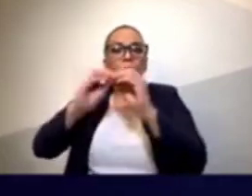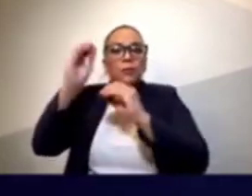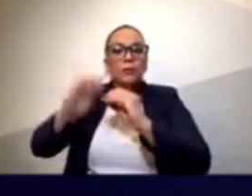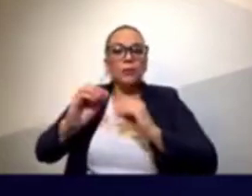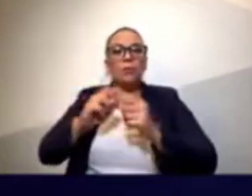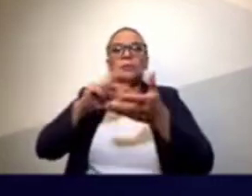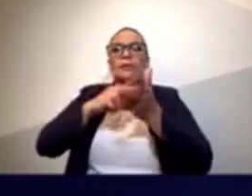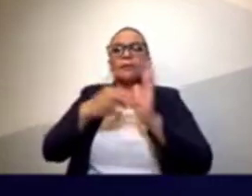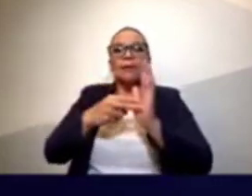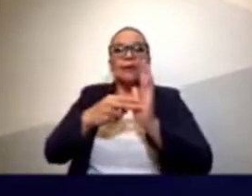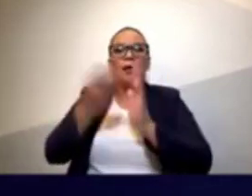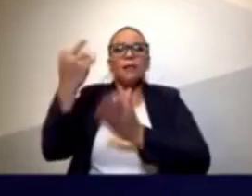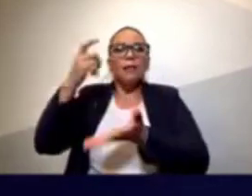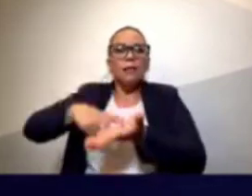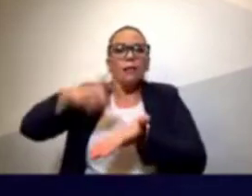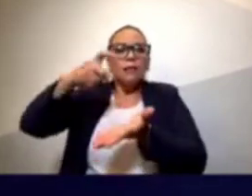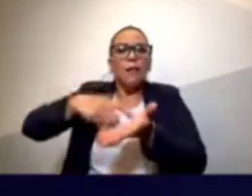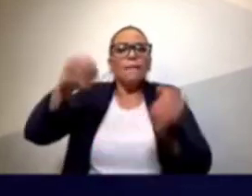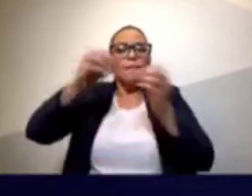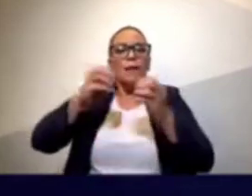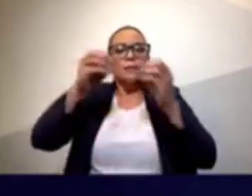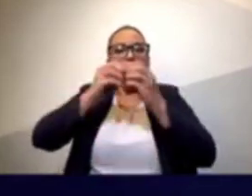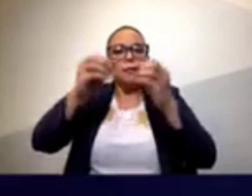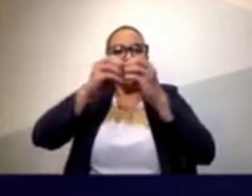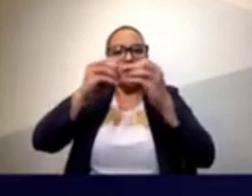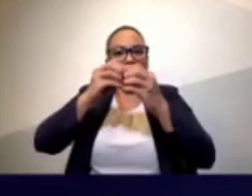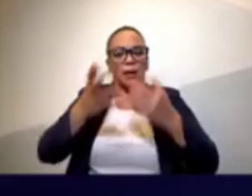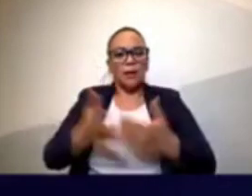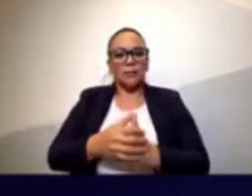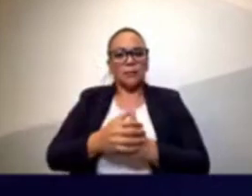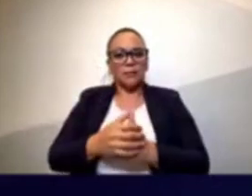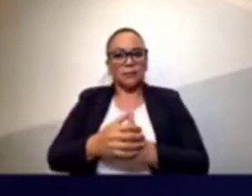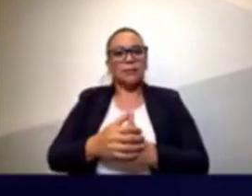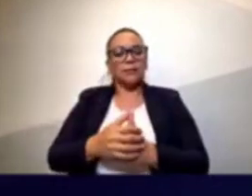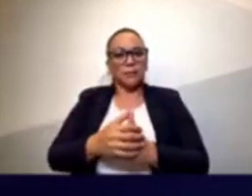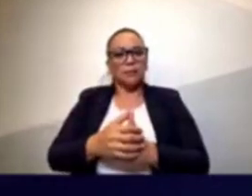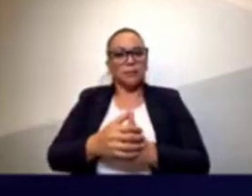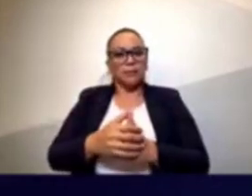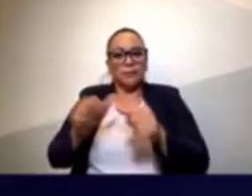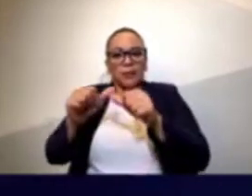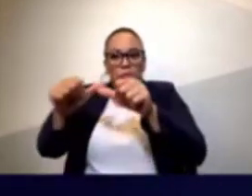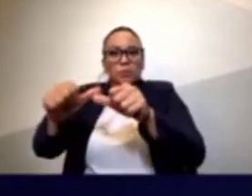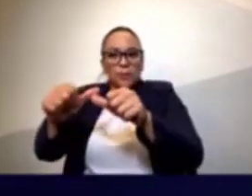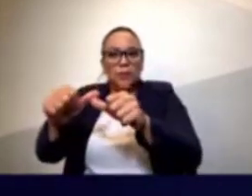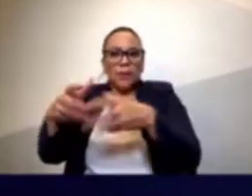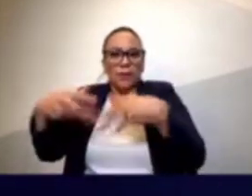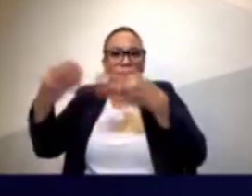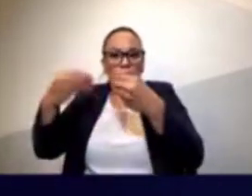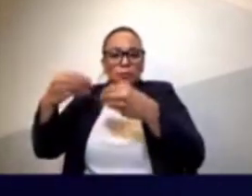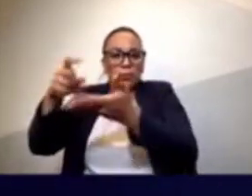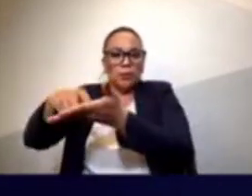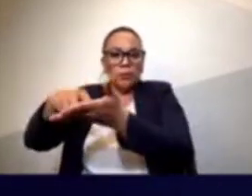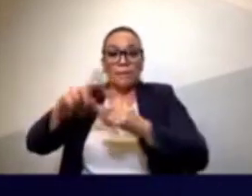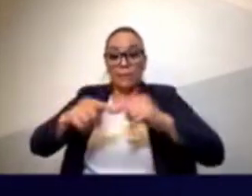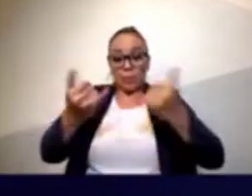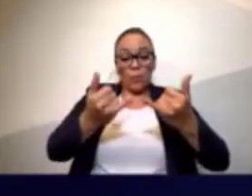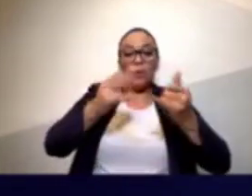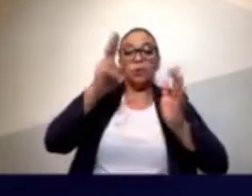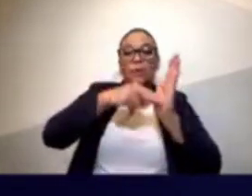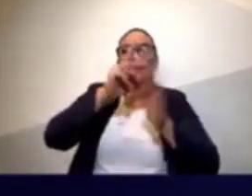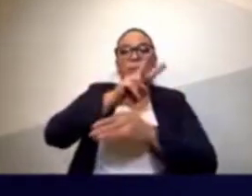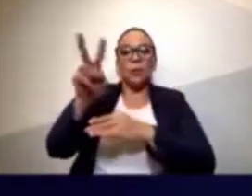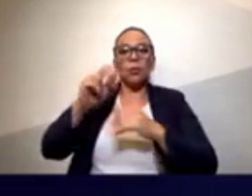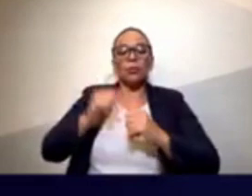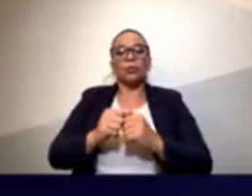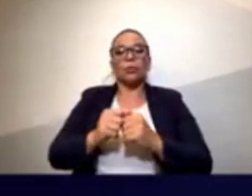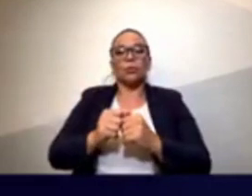nos endeudábamos cada vez más para poder sostener el gasto. Hoy, en el 2022, tuvimos